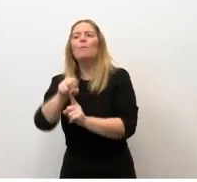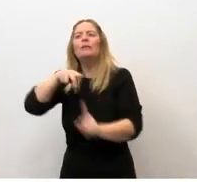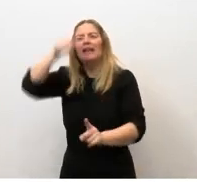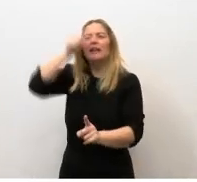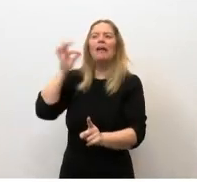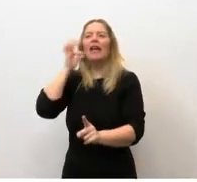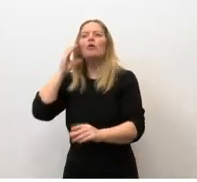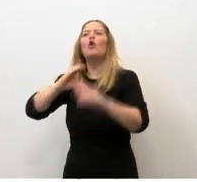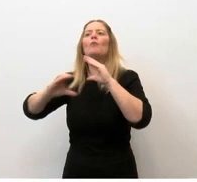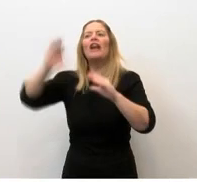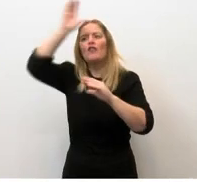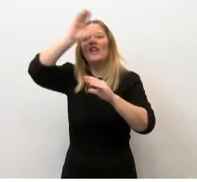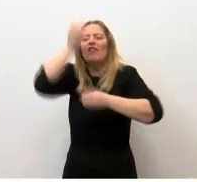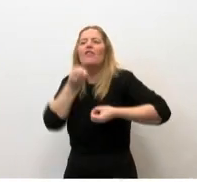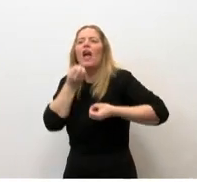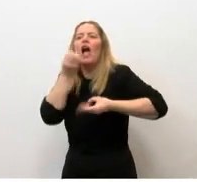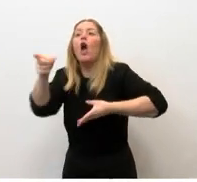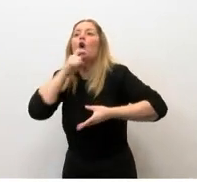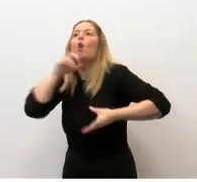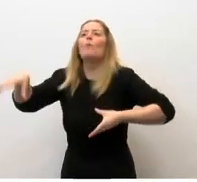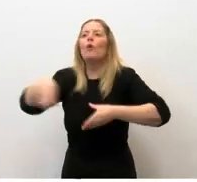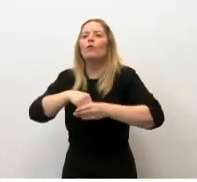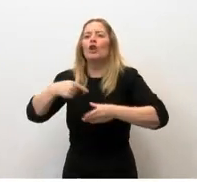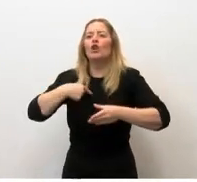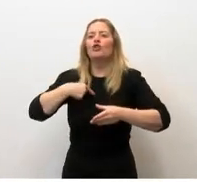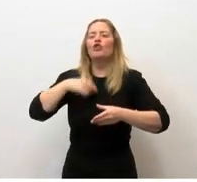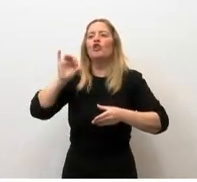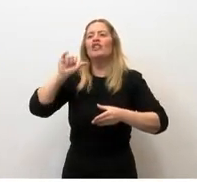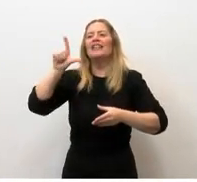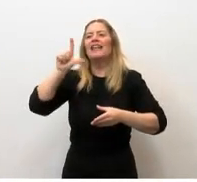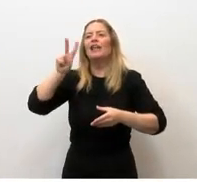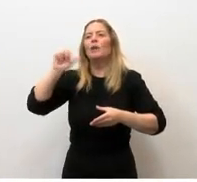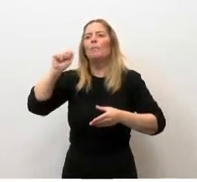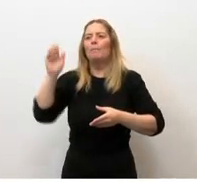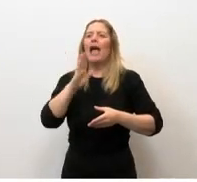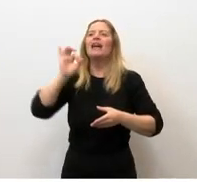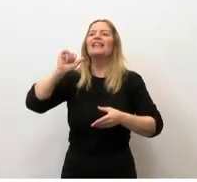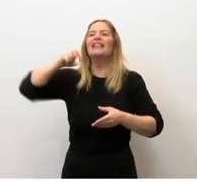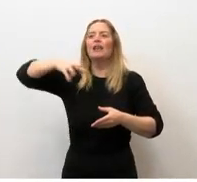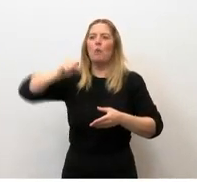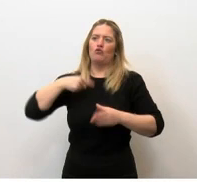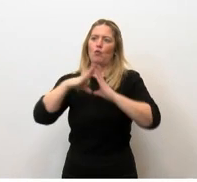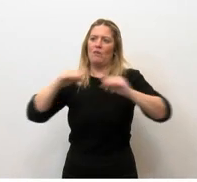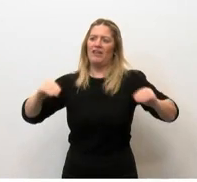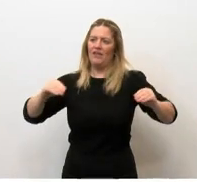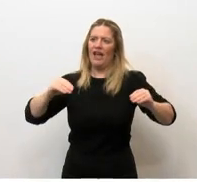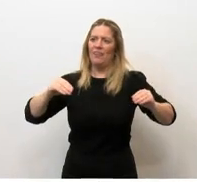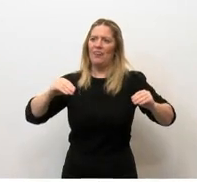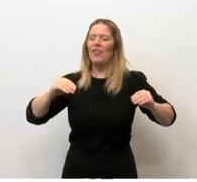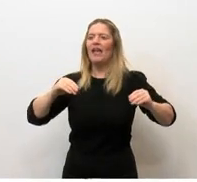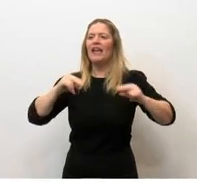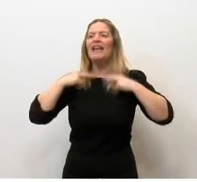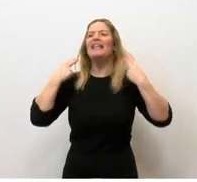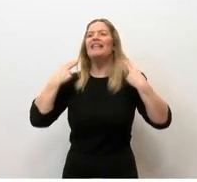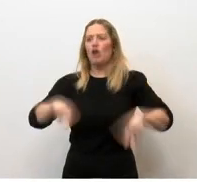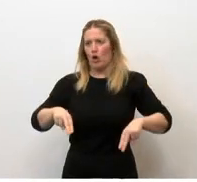la ciencia. Yo soy Silvia Simón, vengo de la Universidad de Girona, soy profesora, entonces yo comunico